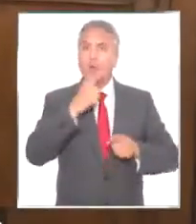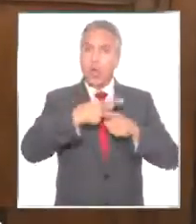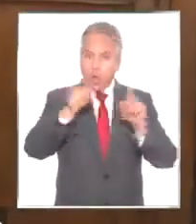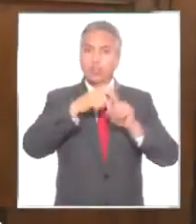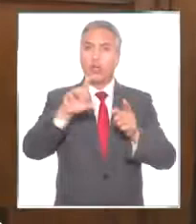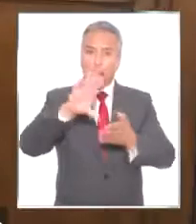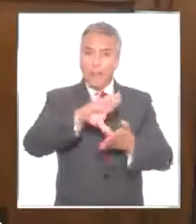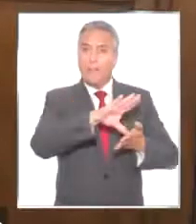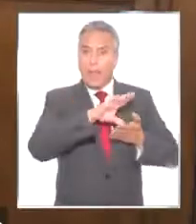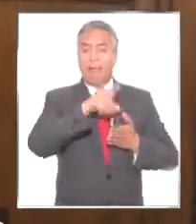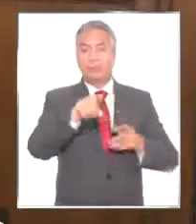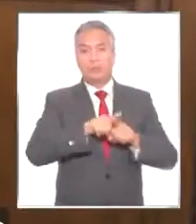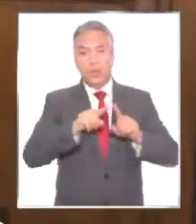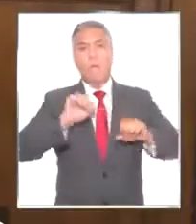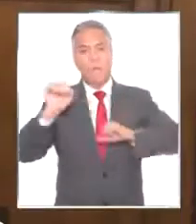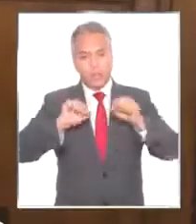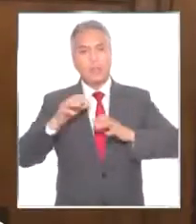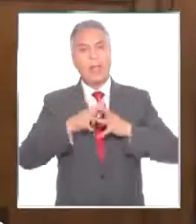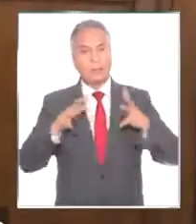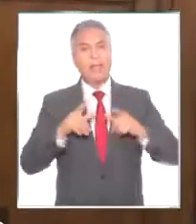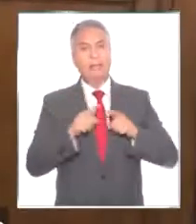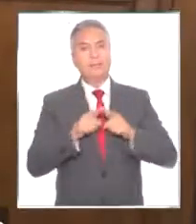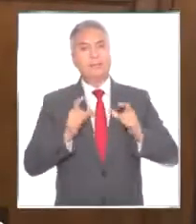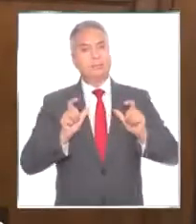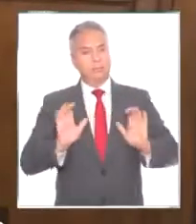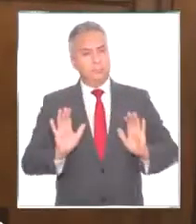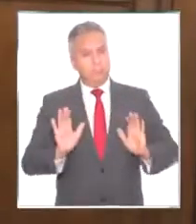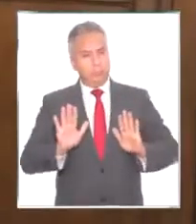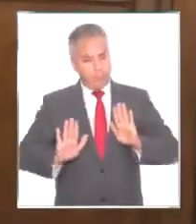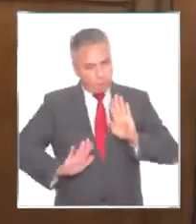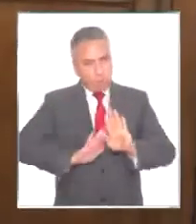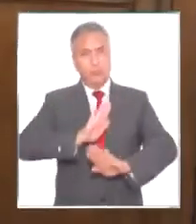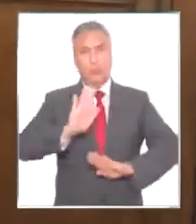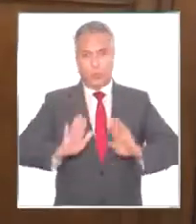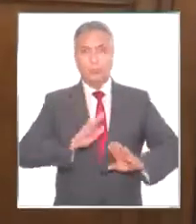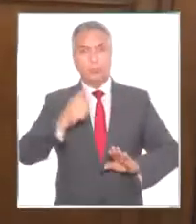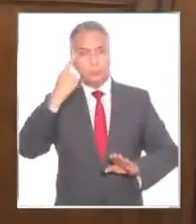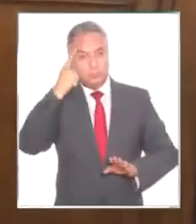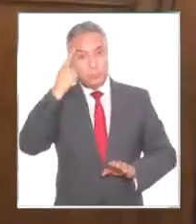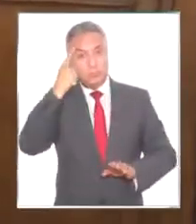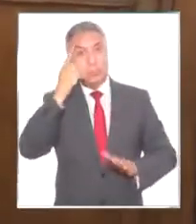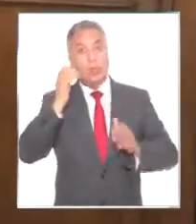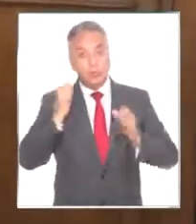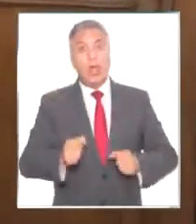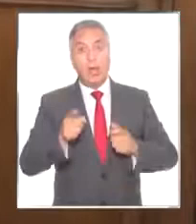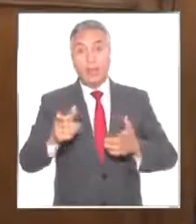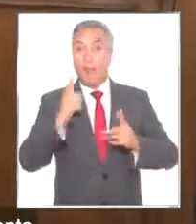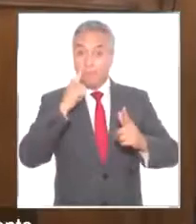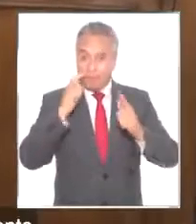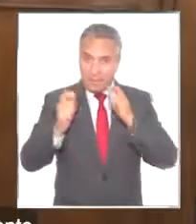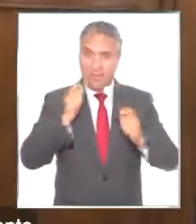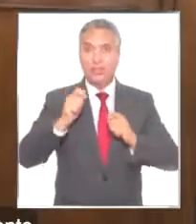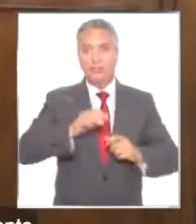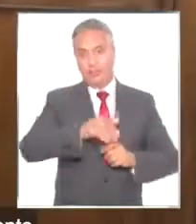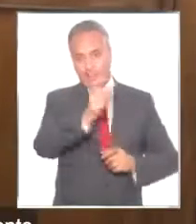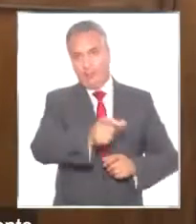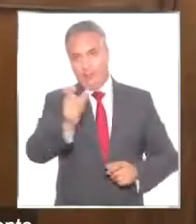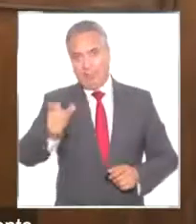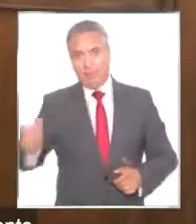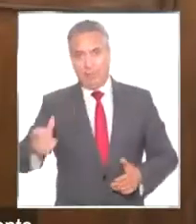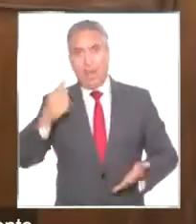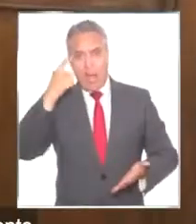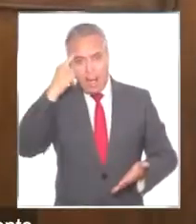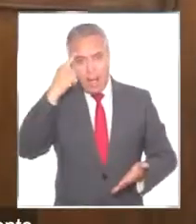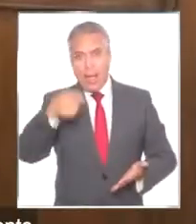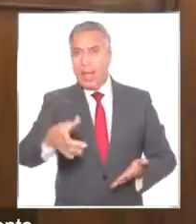de países que han tenido una política un poco más conservadora en este sentido, considerando los impactos y también entendiendo